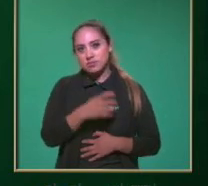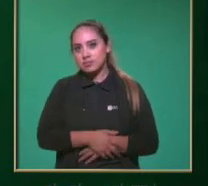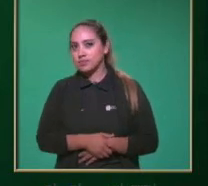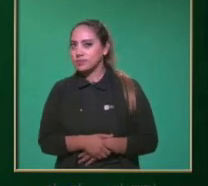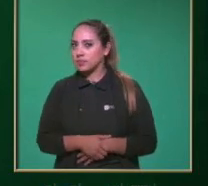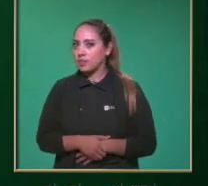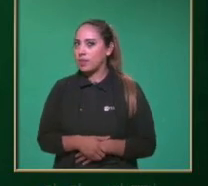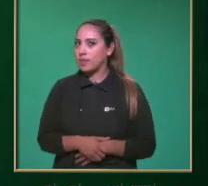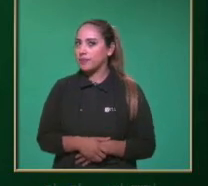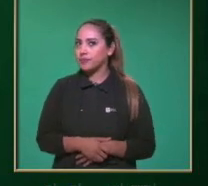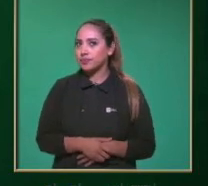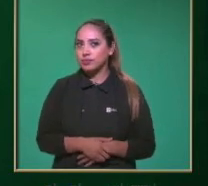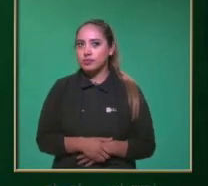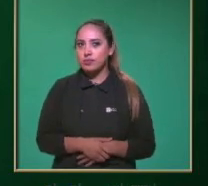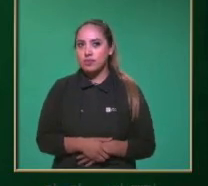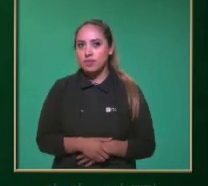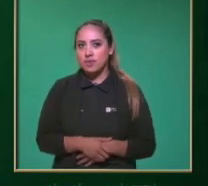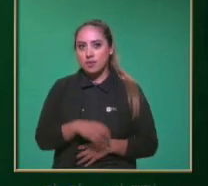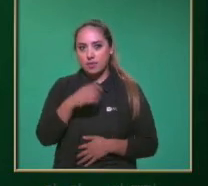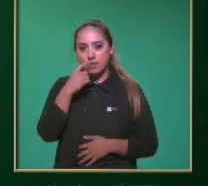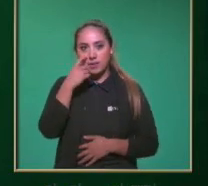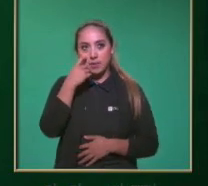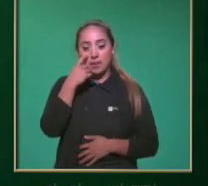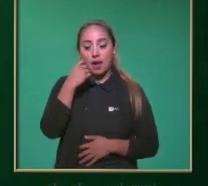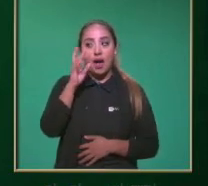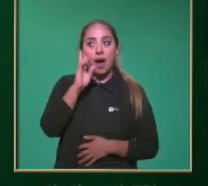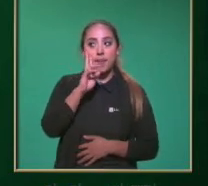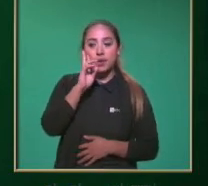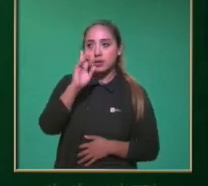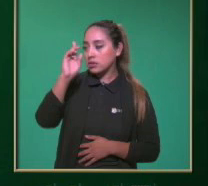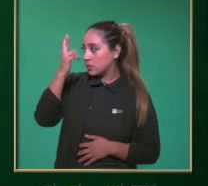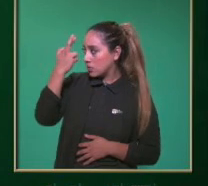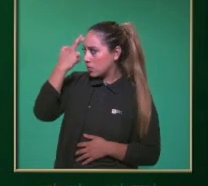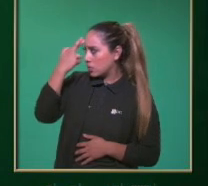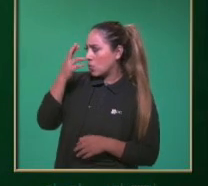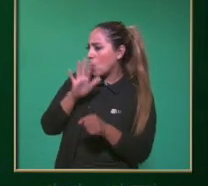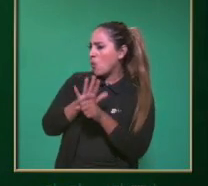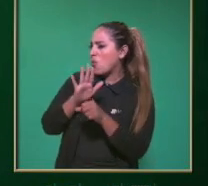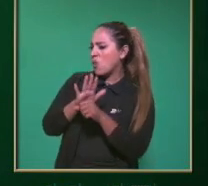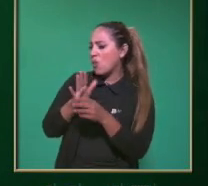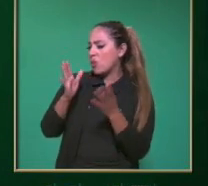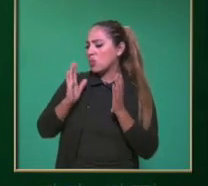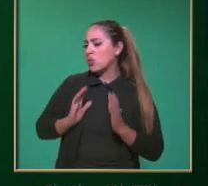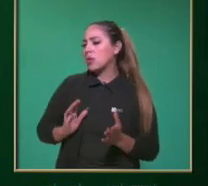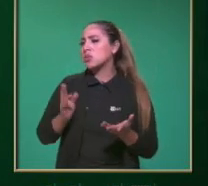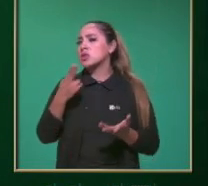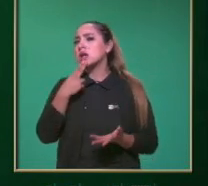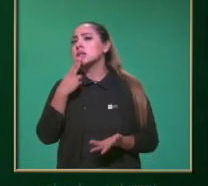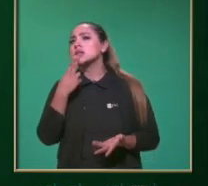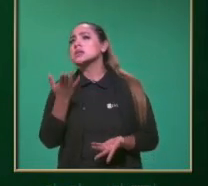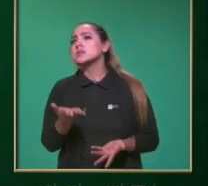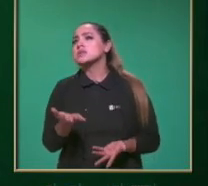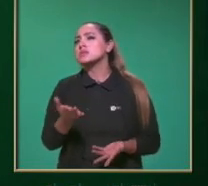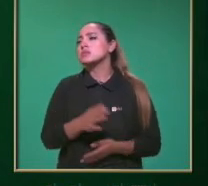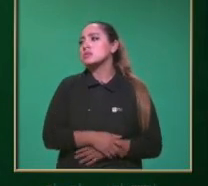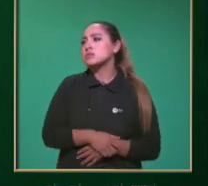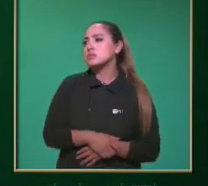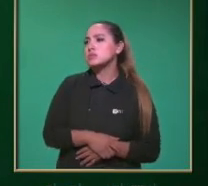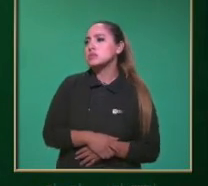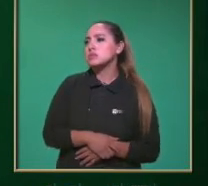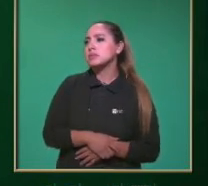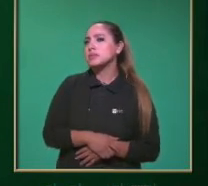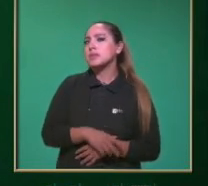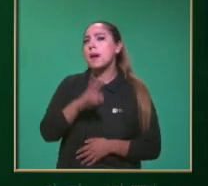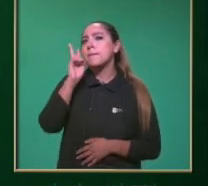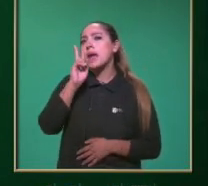sentidos. ¿Recuerdas, maestra Yuli? La vista, ¿cuál es la parte del cuerpo que utilizamos para el sentido de